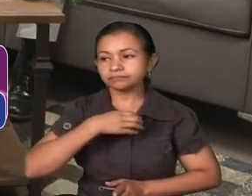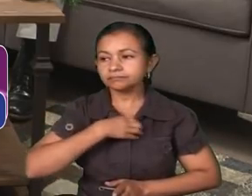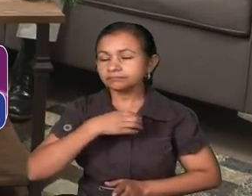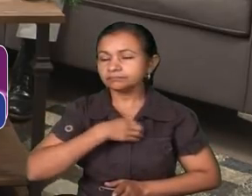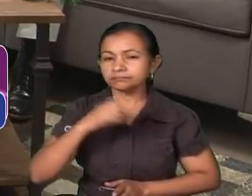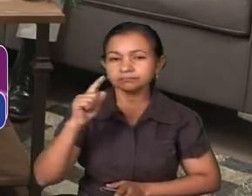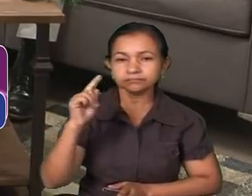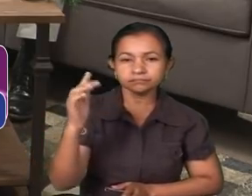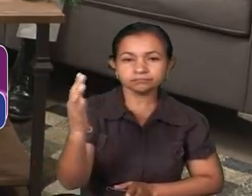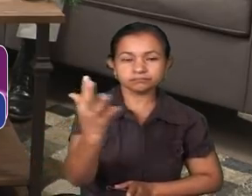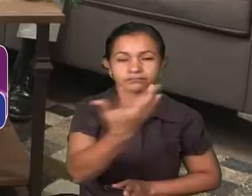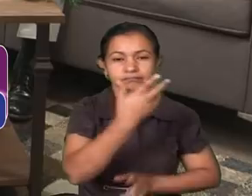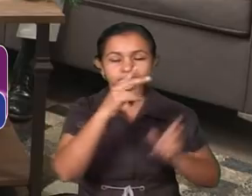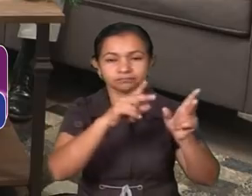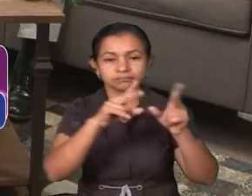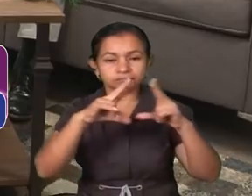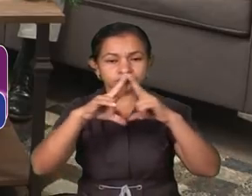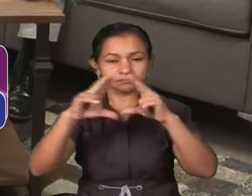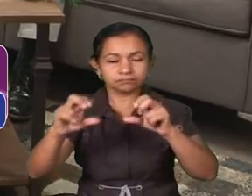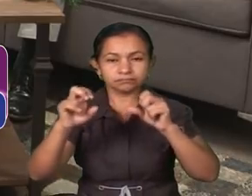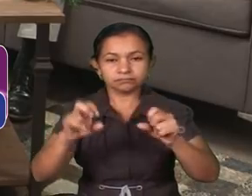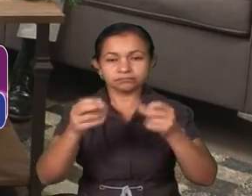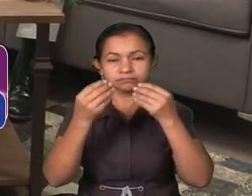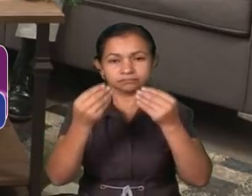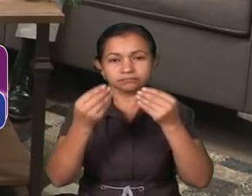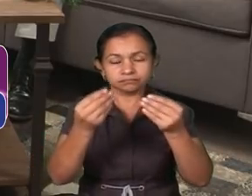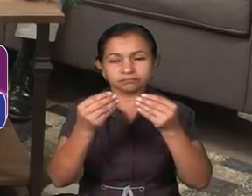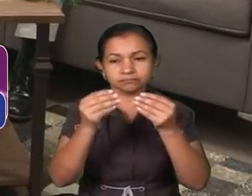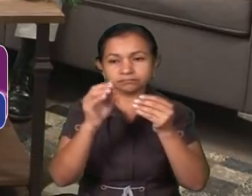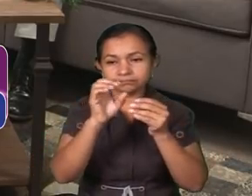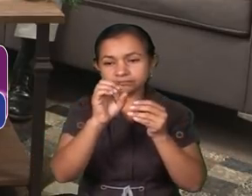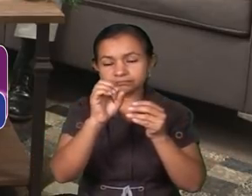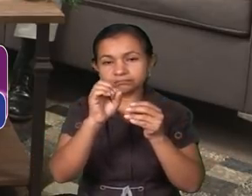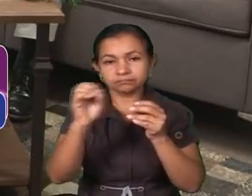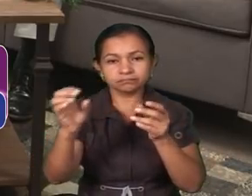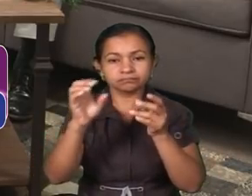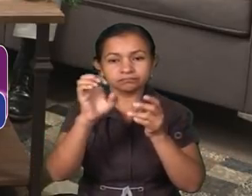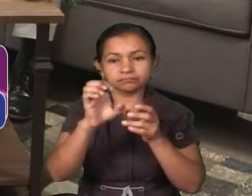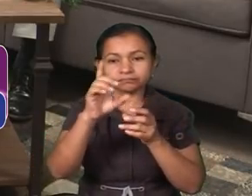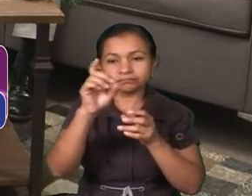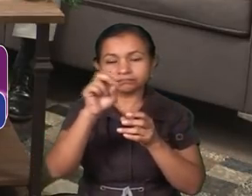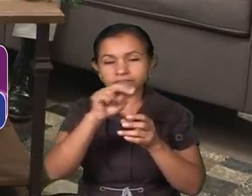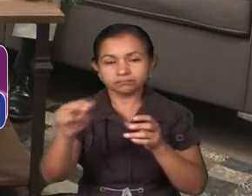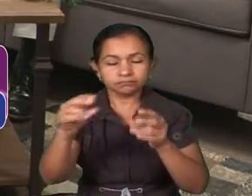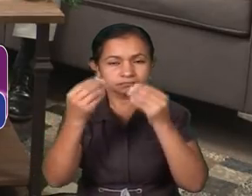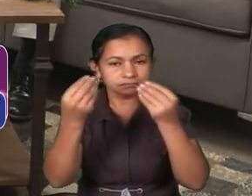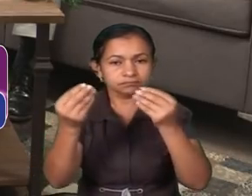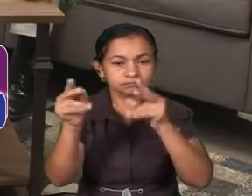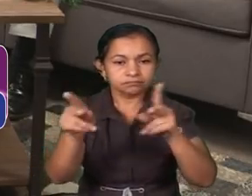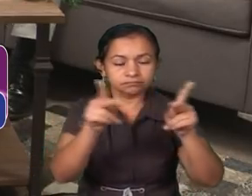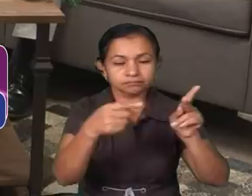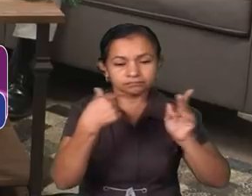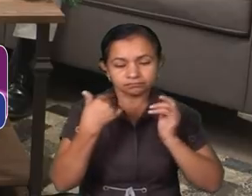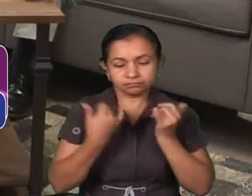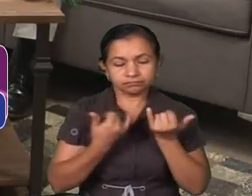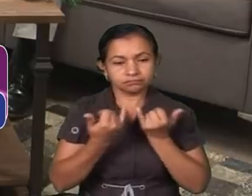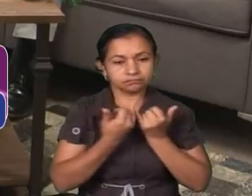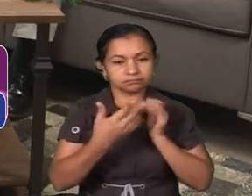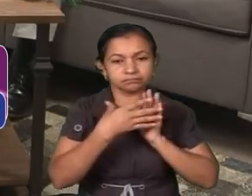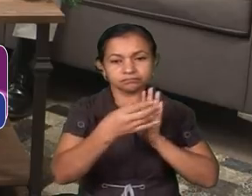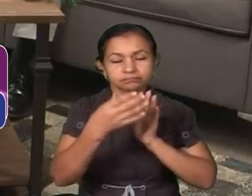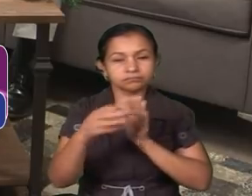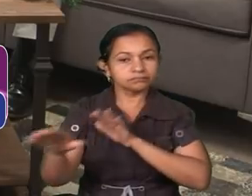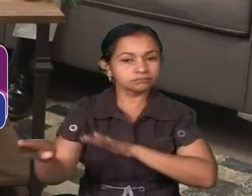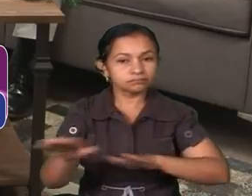todos los nicaragüenses. EDN cero, aquí hay millares y millares en Nicaragua. No pueden con ese